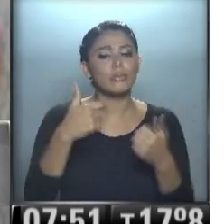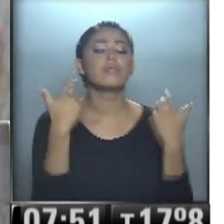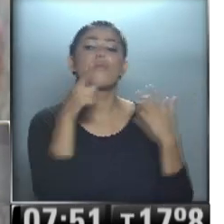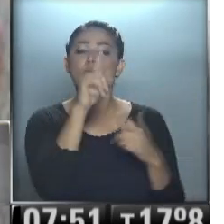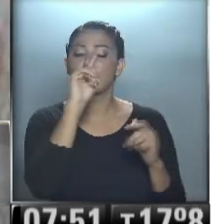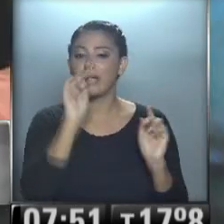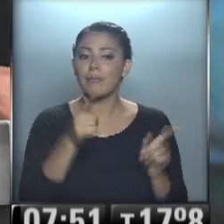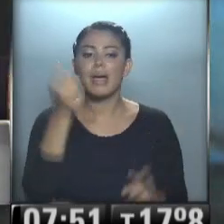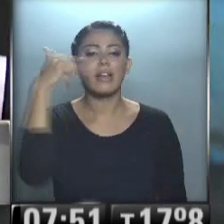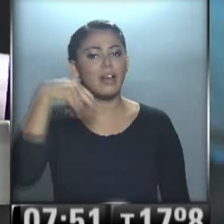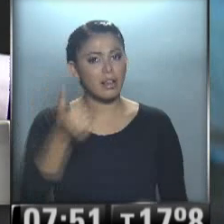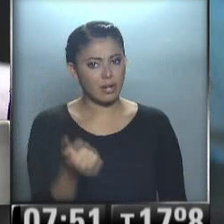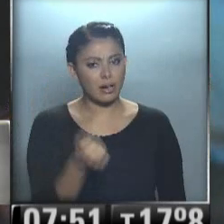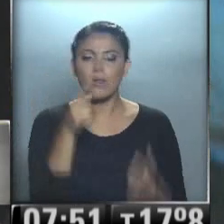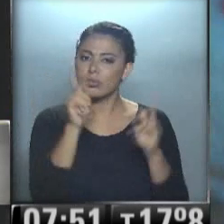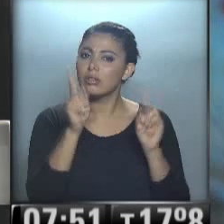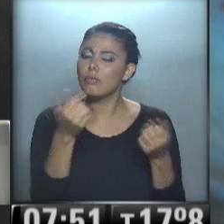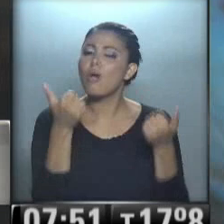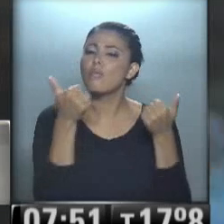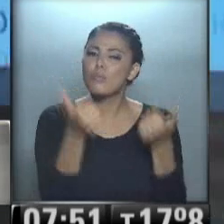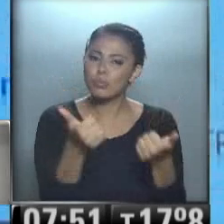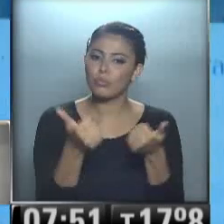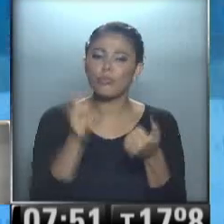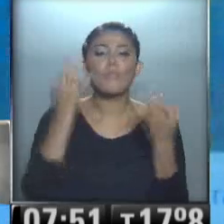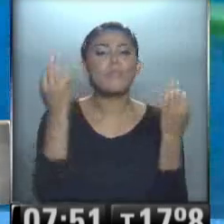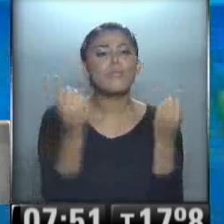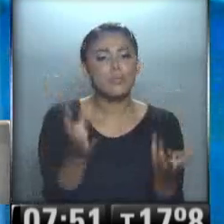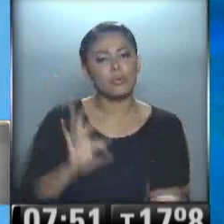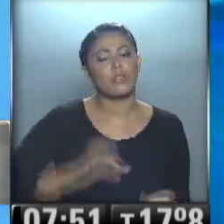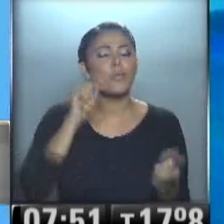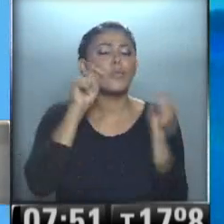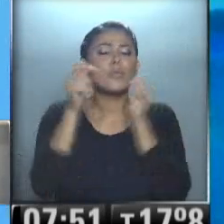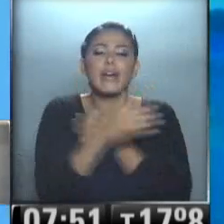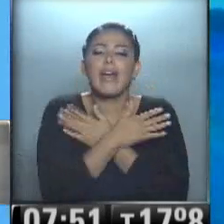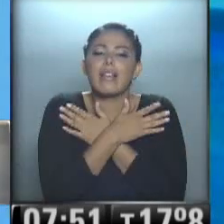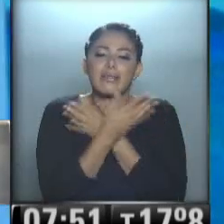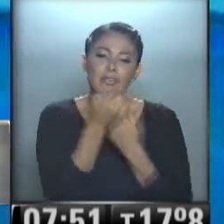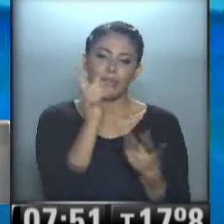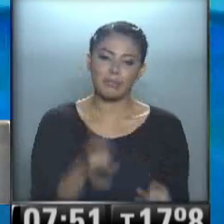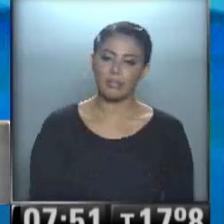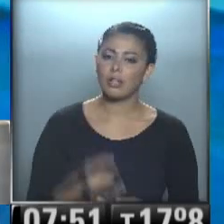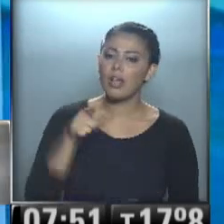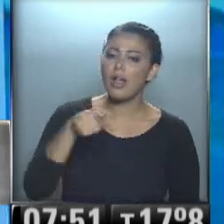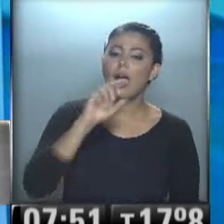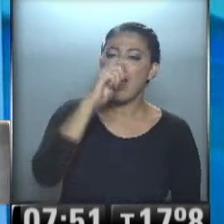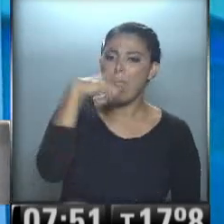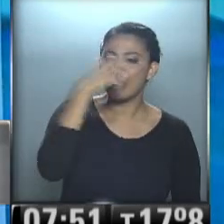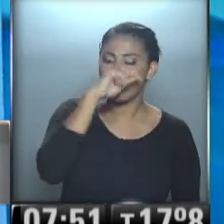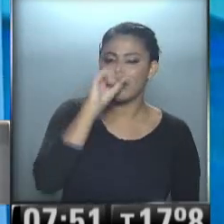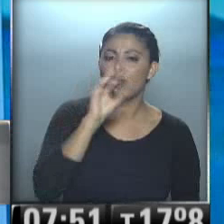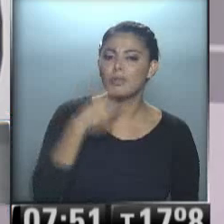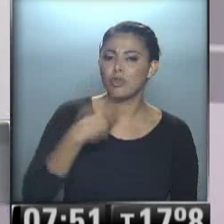Ana María. Que pases muy, muy bien, ¿eh? Excelente año, mi amor. Besos, cariños para vos también. ¿Cómo se llama el hámster? Yo tuve un